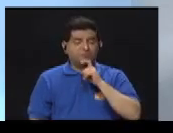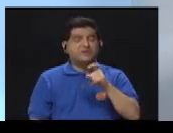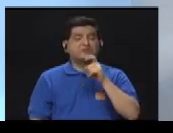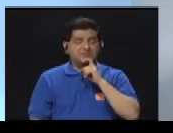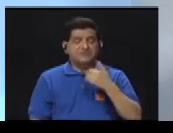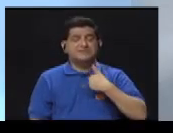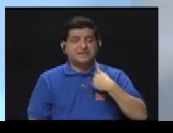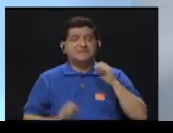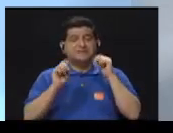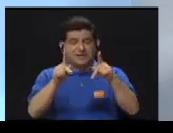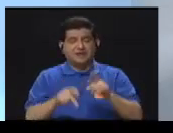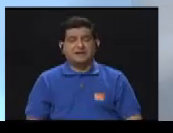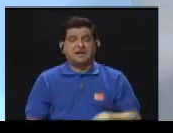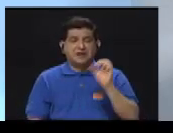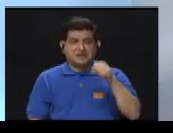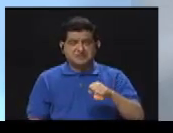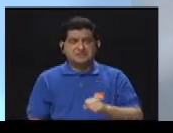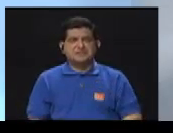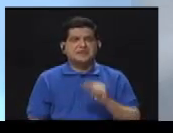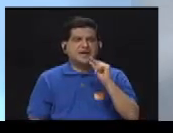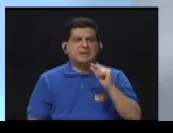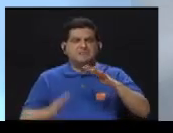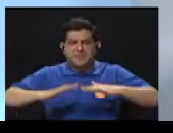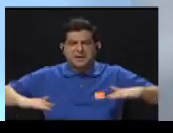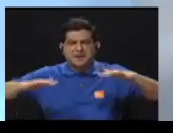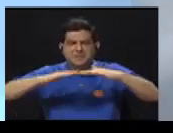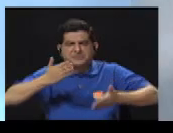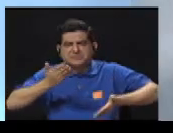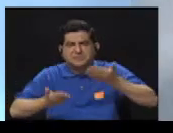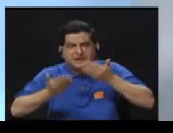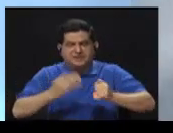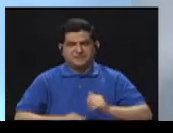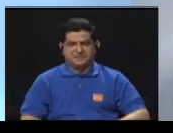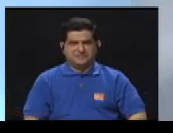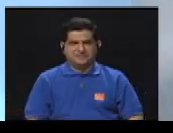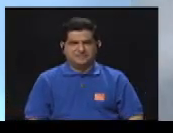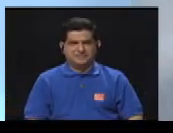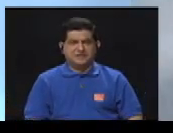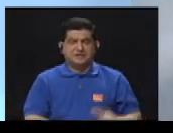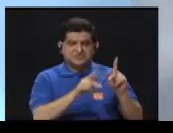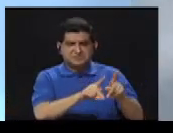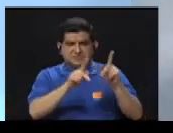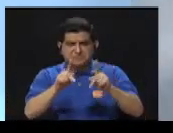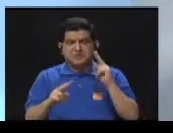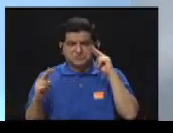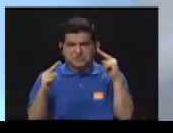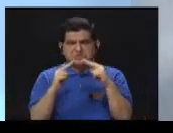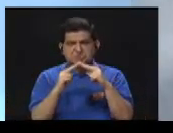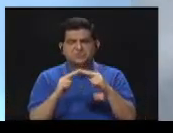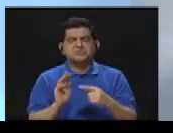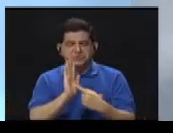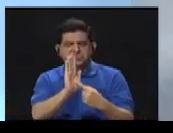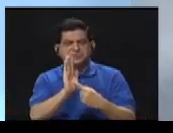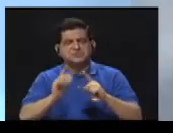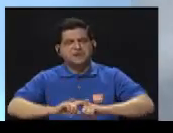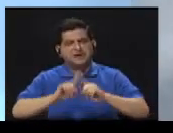Nos fue complicado conseguir espacio. Digamos, hicimos un estreno más pequeñito, así con gente, digamos, conocidos y